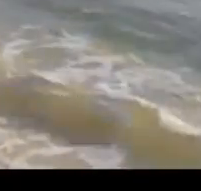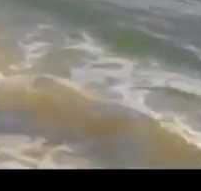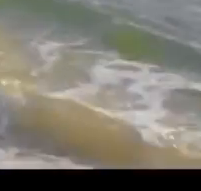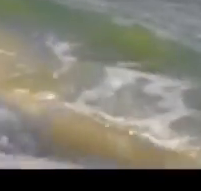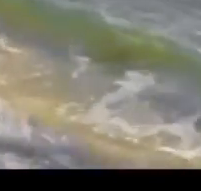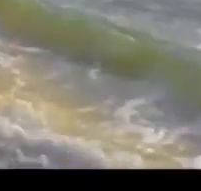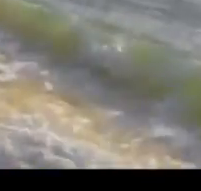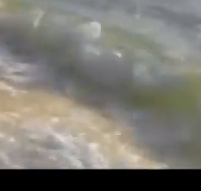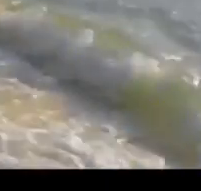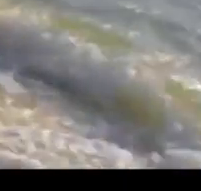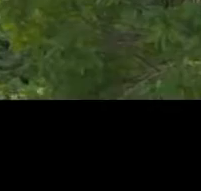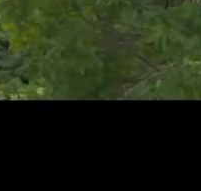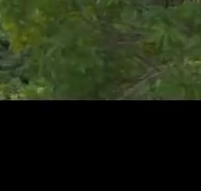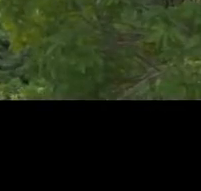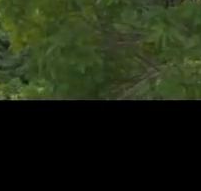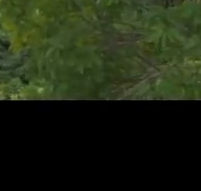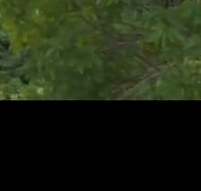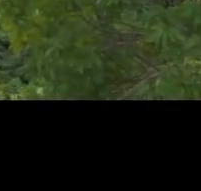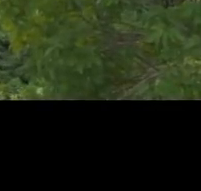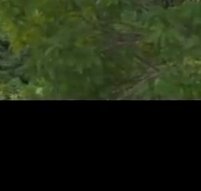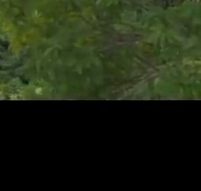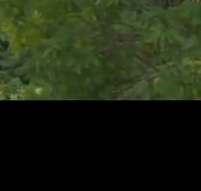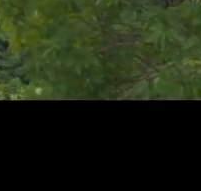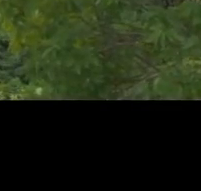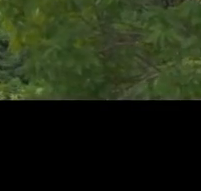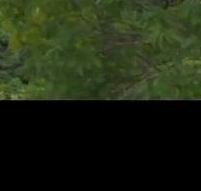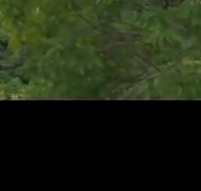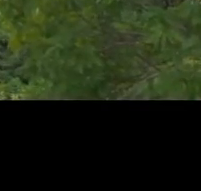Maya ya la Sinqui.